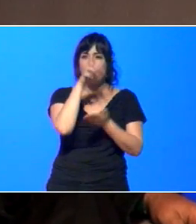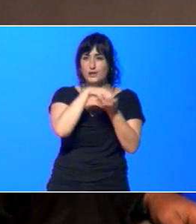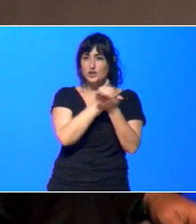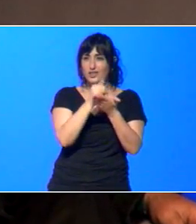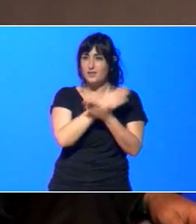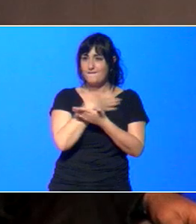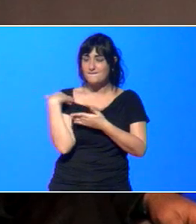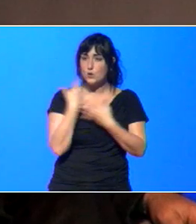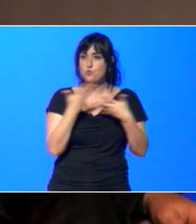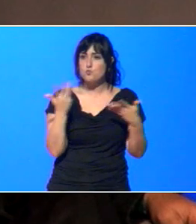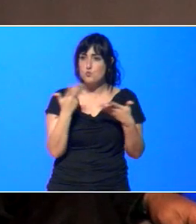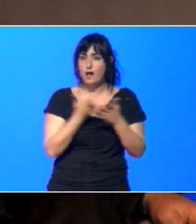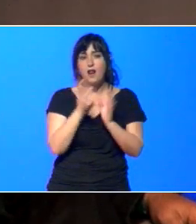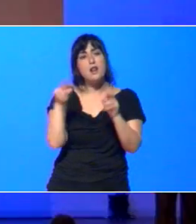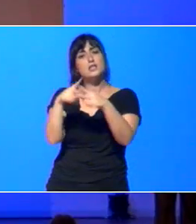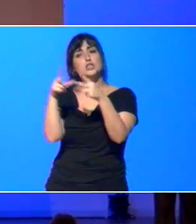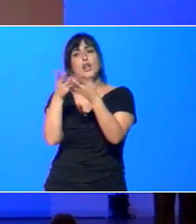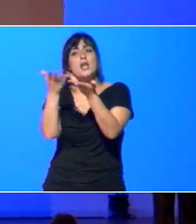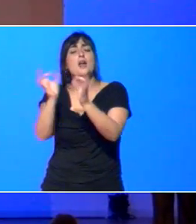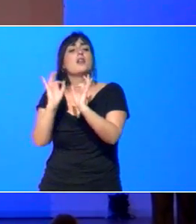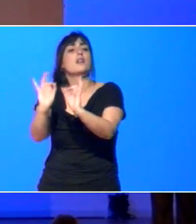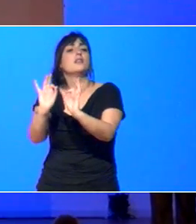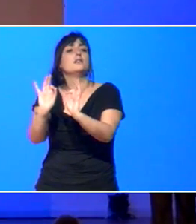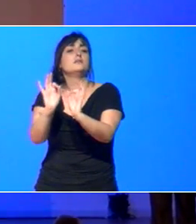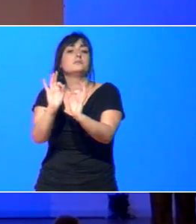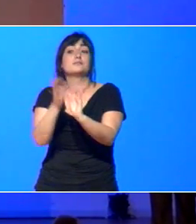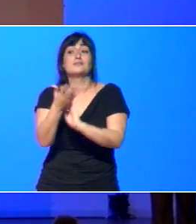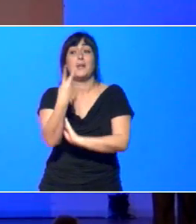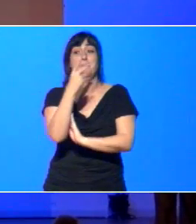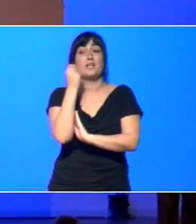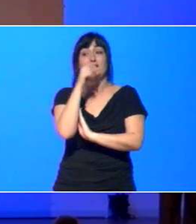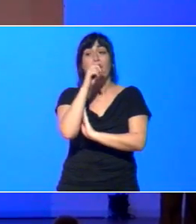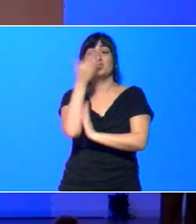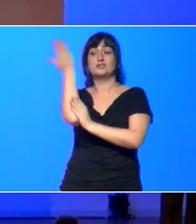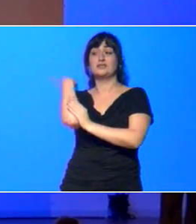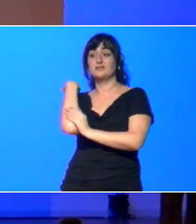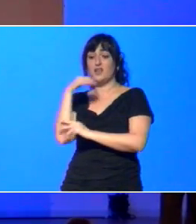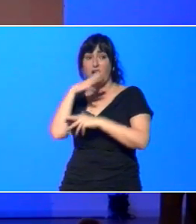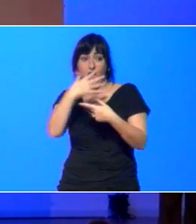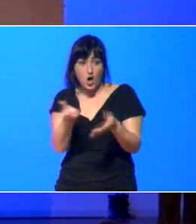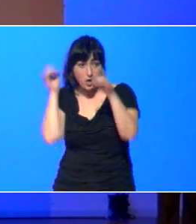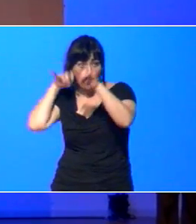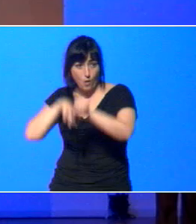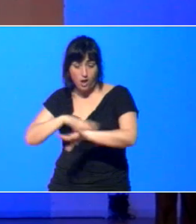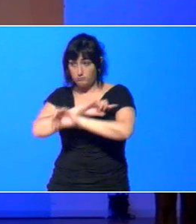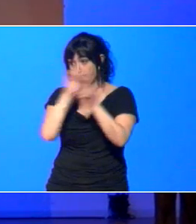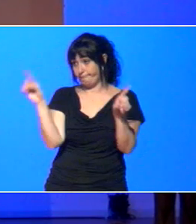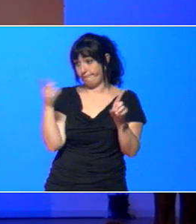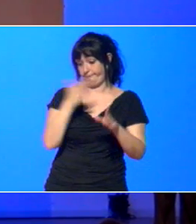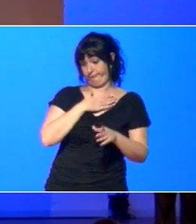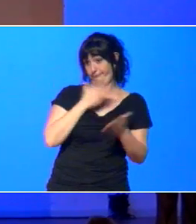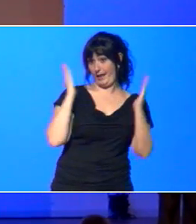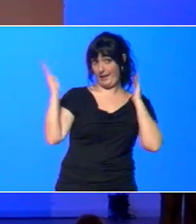Es igual que la sociedad. La sociedad no es igual que hace 20 años. Tú sales a la calle, en mi época, que